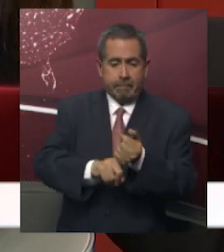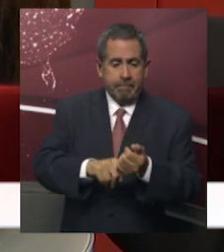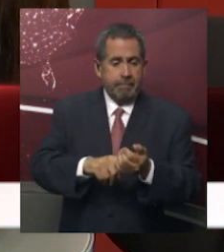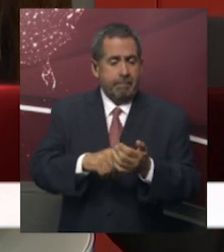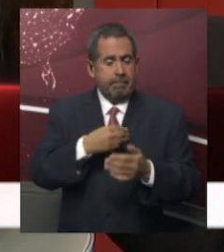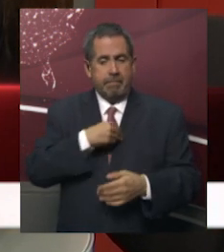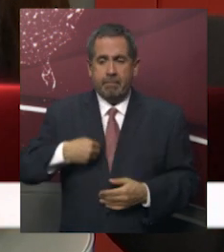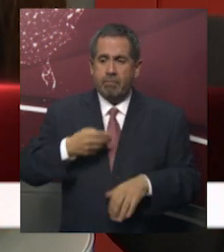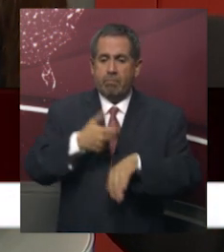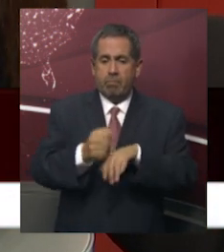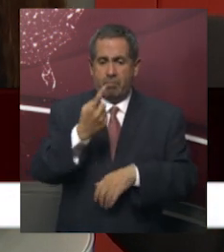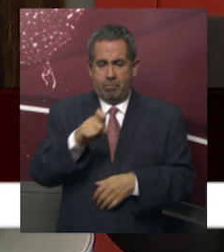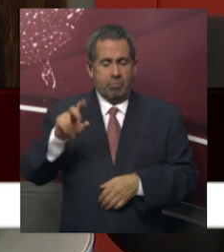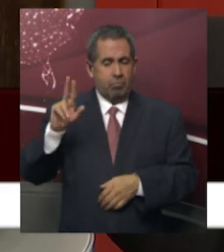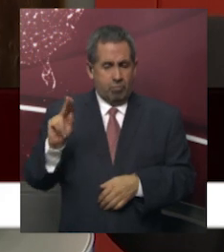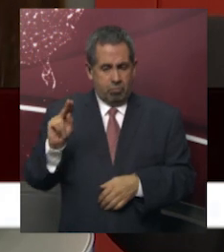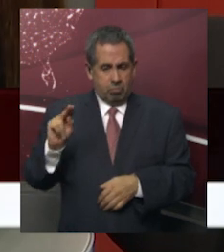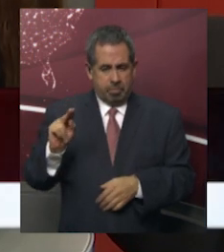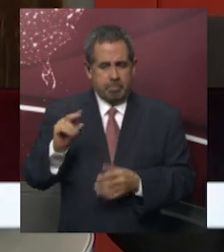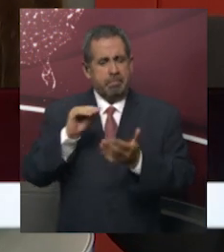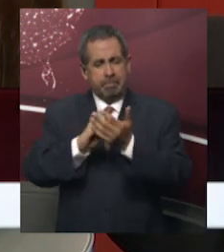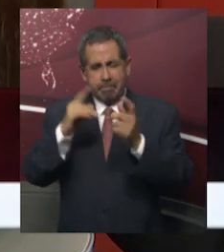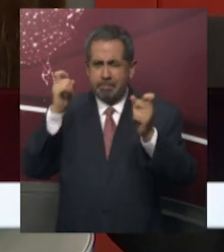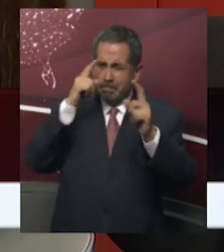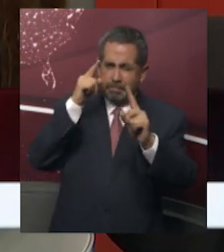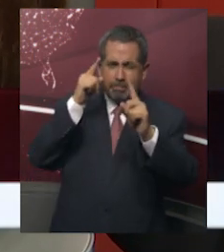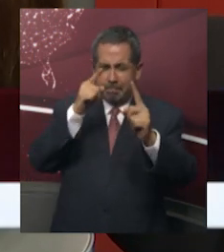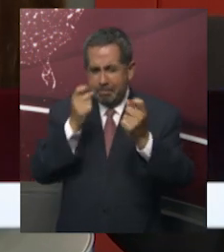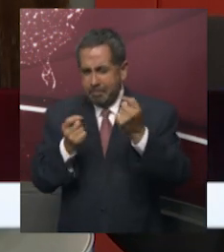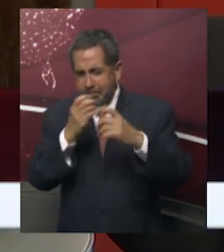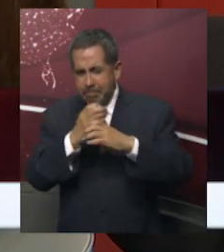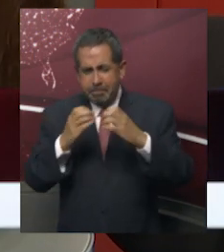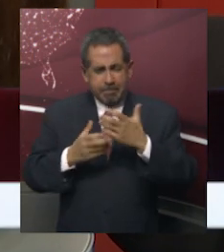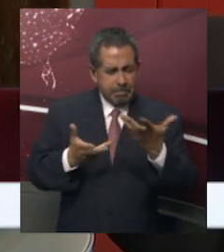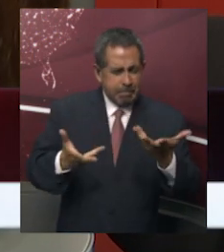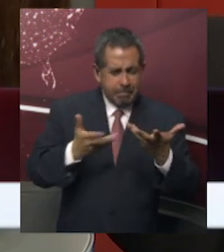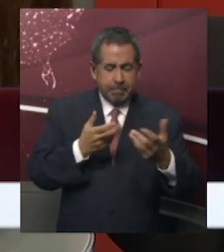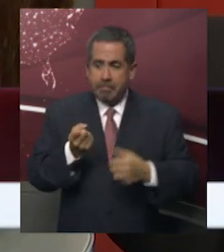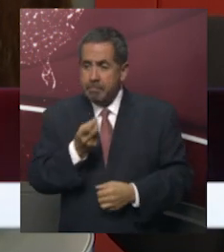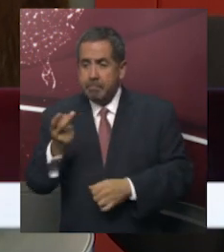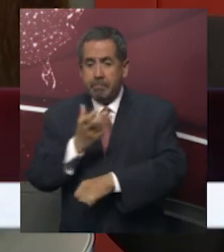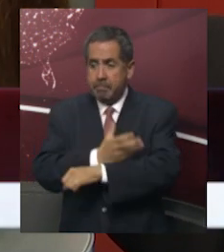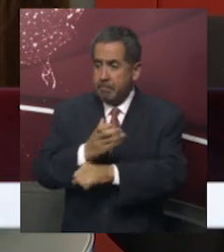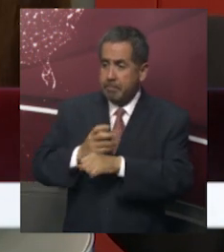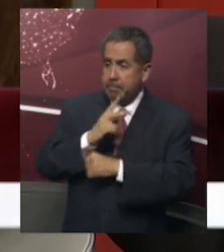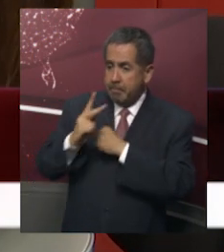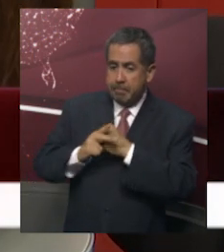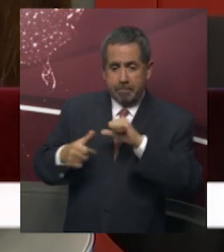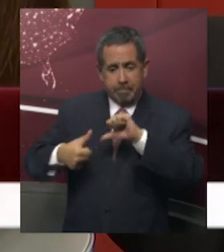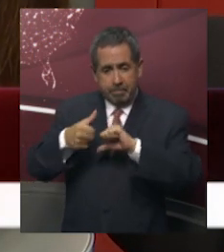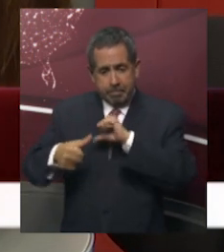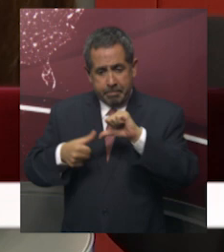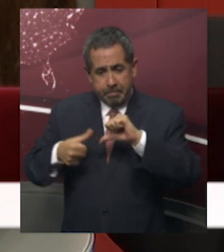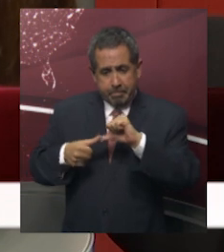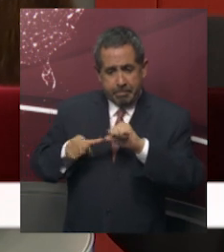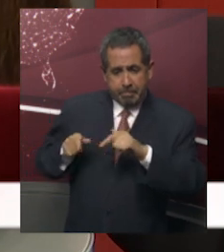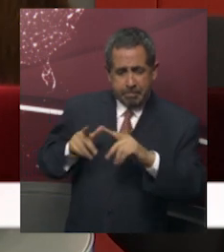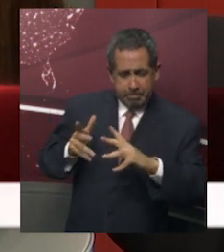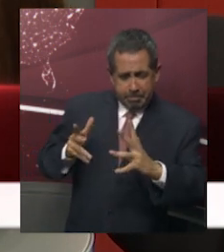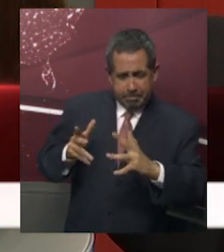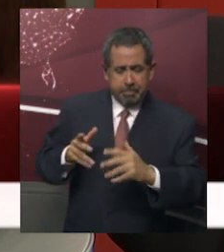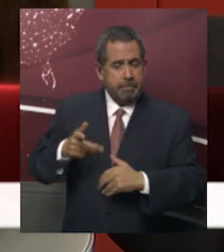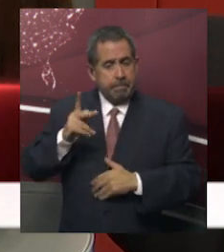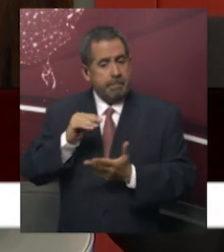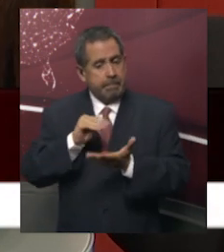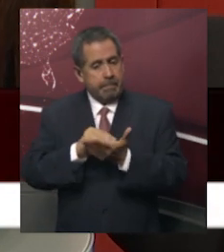180. Entonces, todavía hay algunos retos, todavía hay algunos países que buscar, algunos compañeros países en el Caribe, por ejemplo, pero